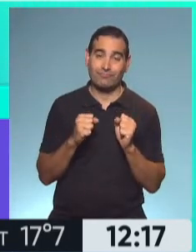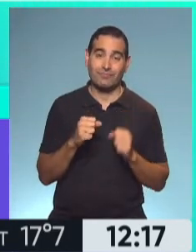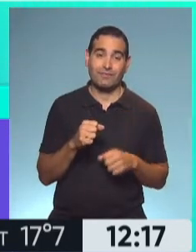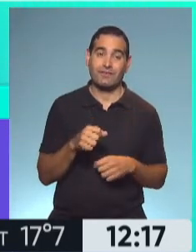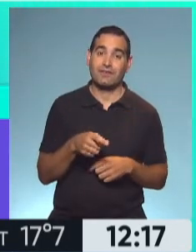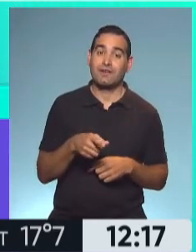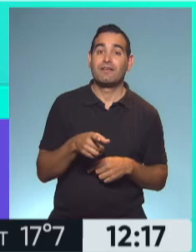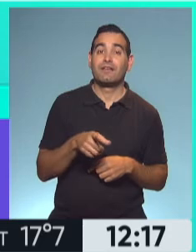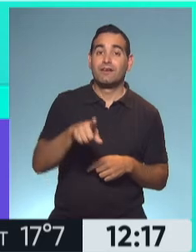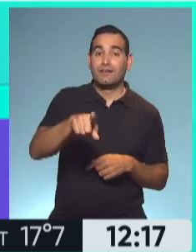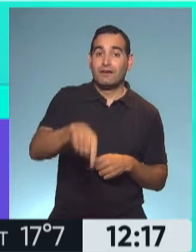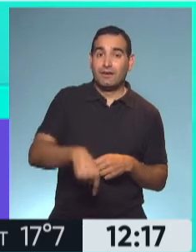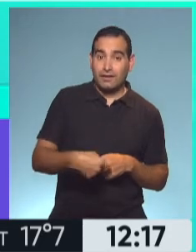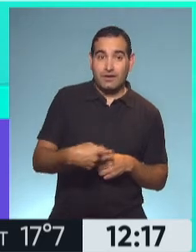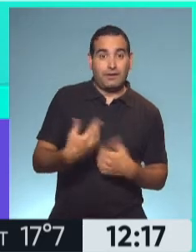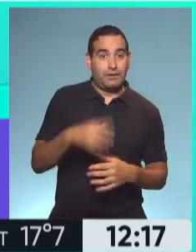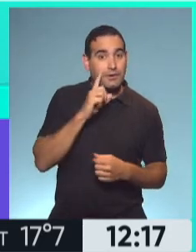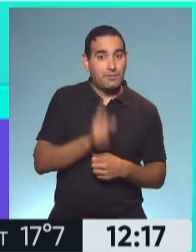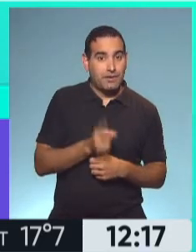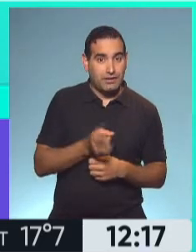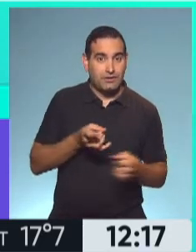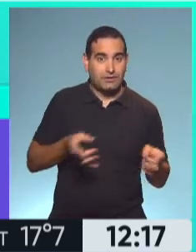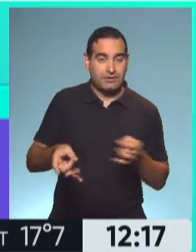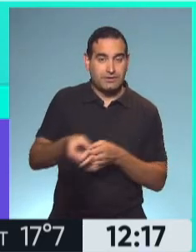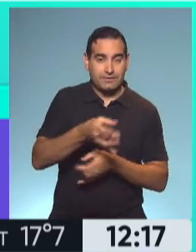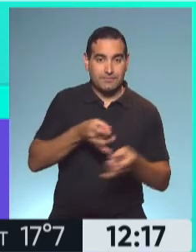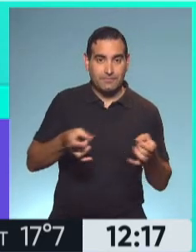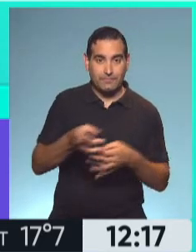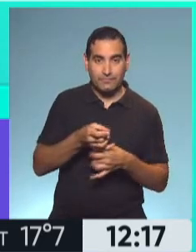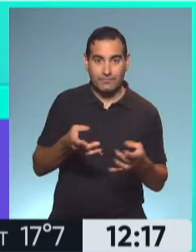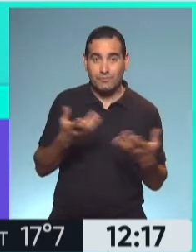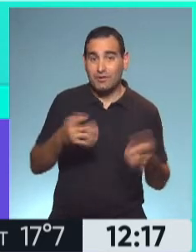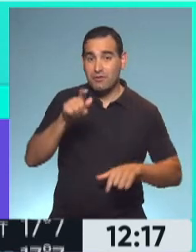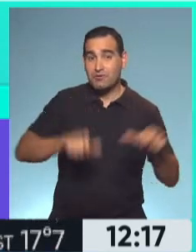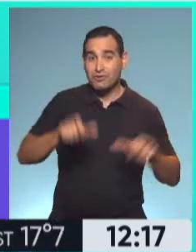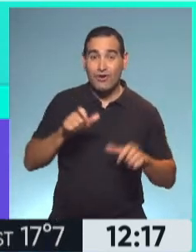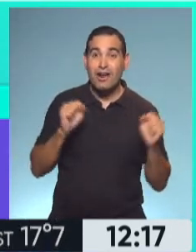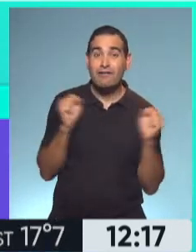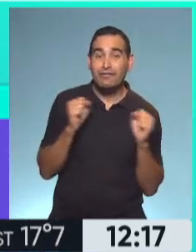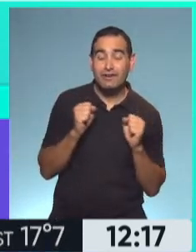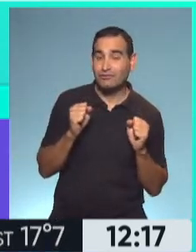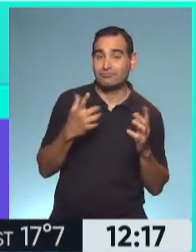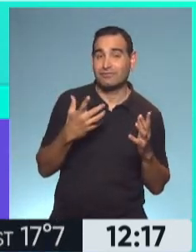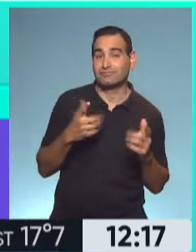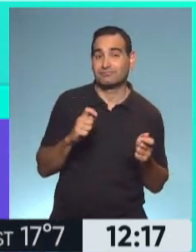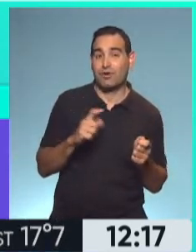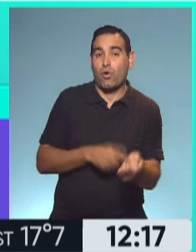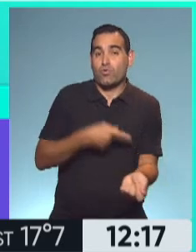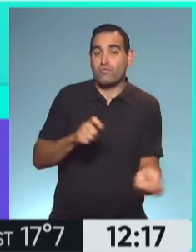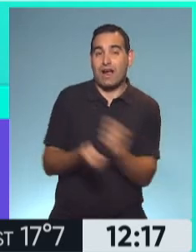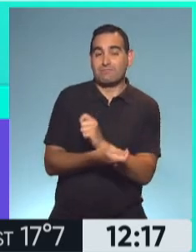probablemente a un escenario de mayor riesgo de transmisión, porque los comportamientos humanos ante el frío cambian